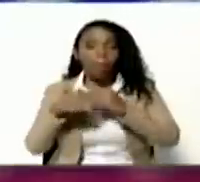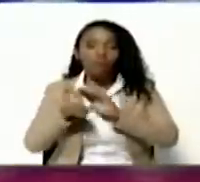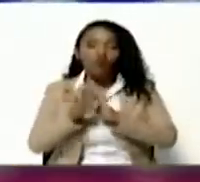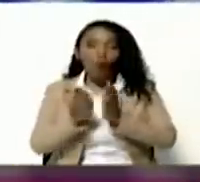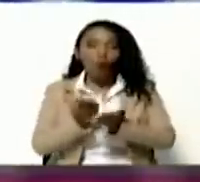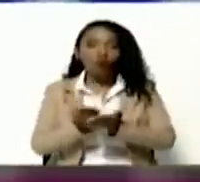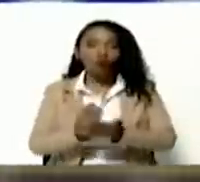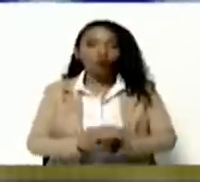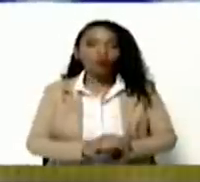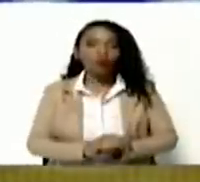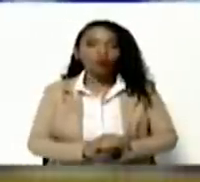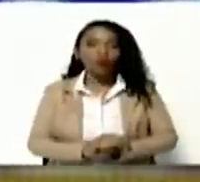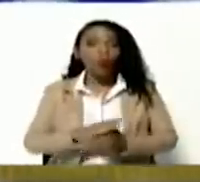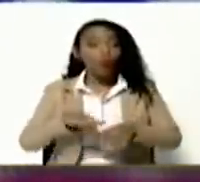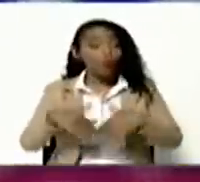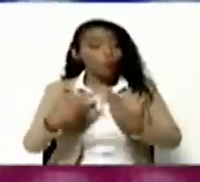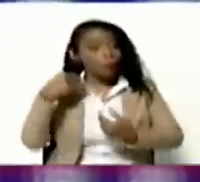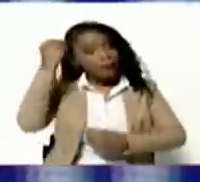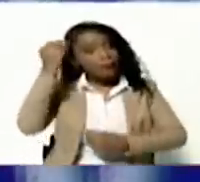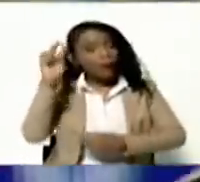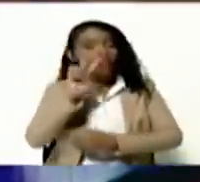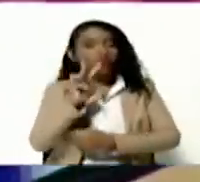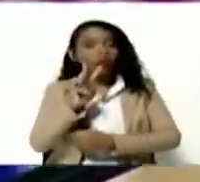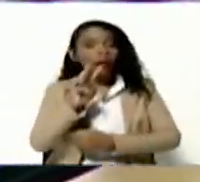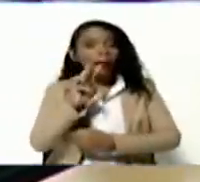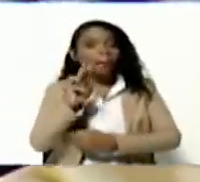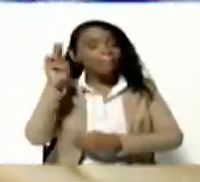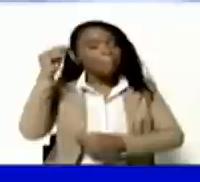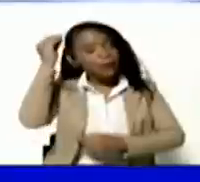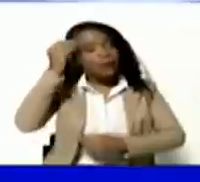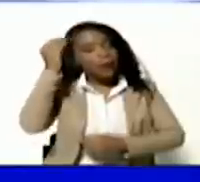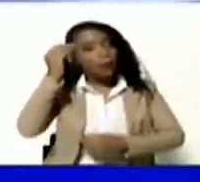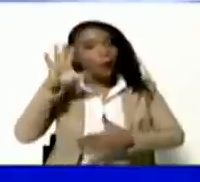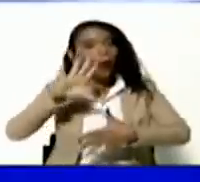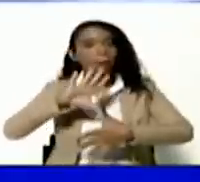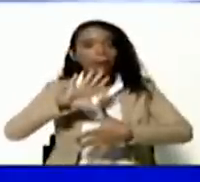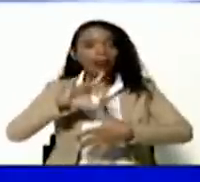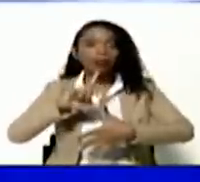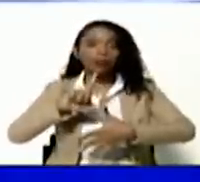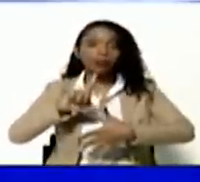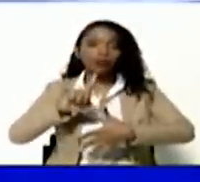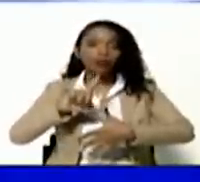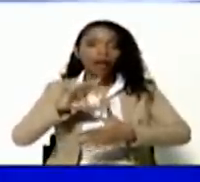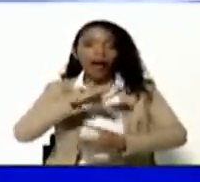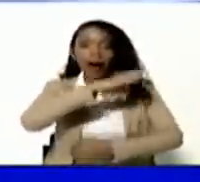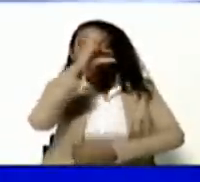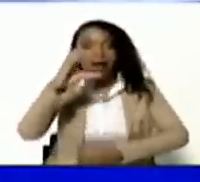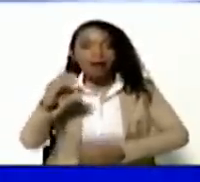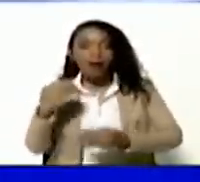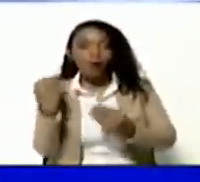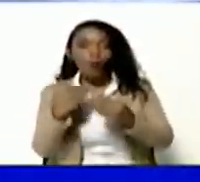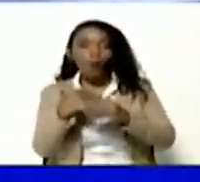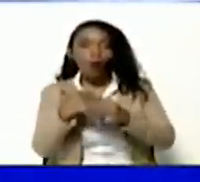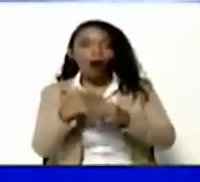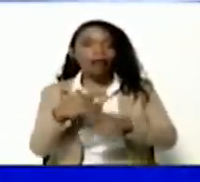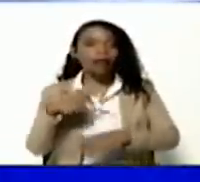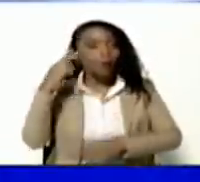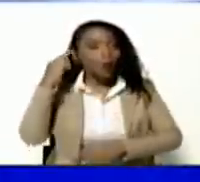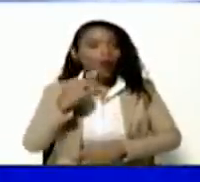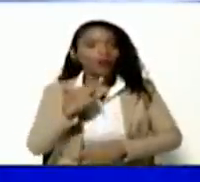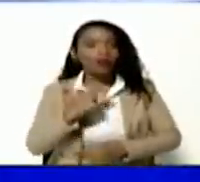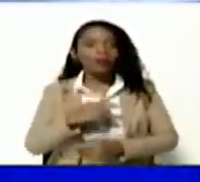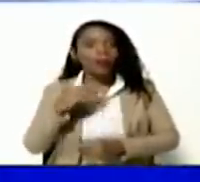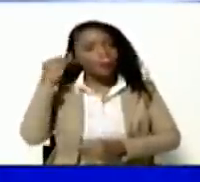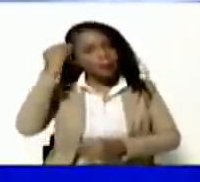mundo cuando pensamos en Venezuela pensamos en América Latina y el Caribe como Bolívar cuando pensamos